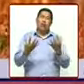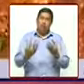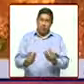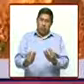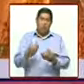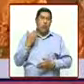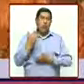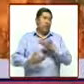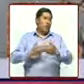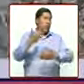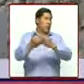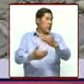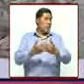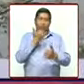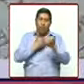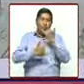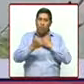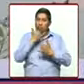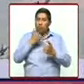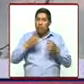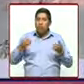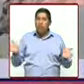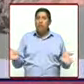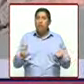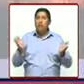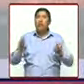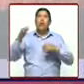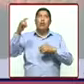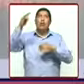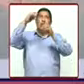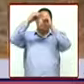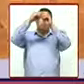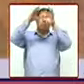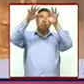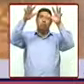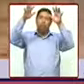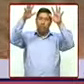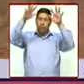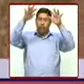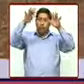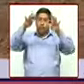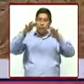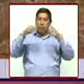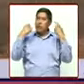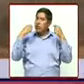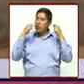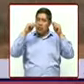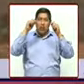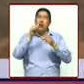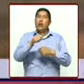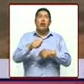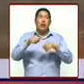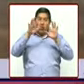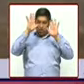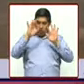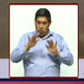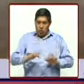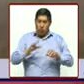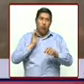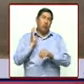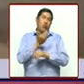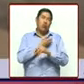Se ha procedido a la estimulación de nubes para que haya lluvias en nuestro